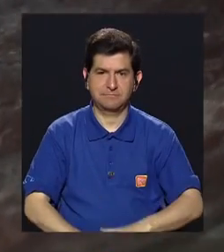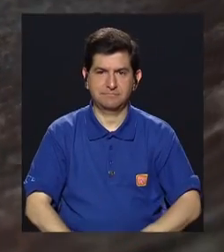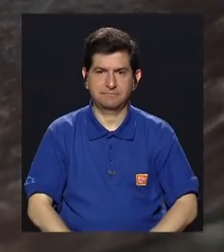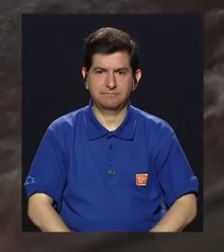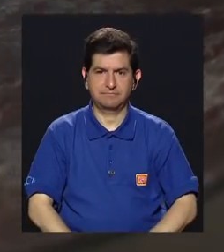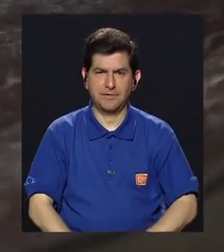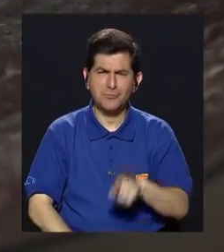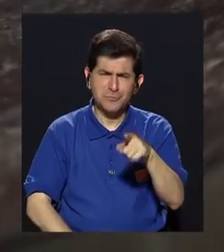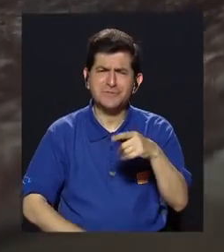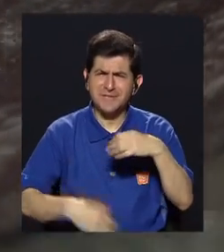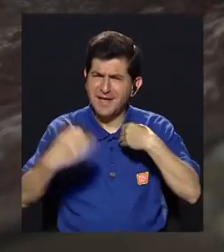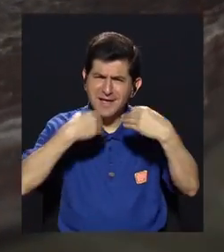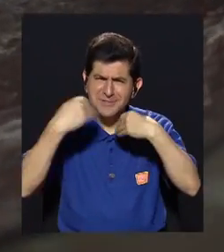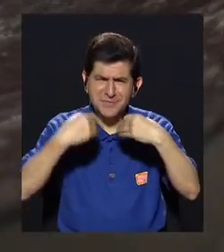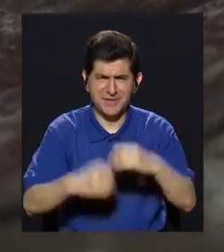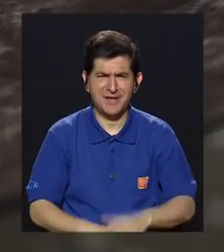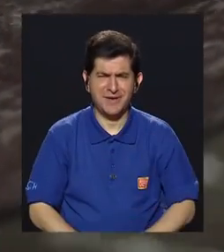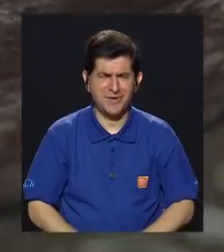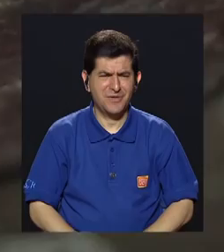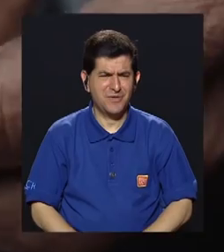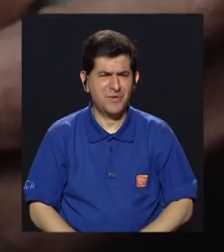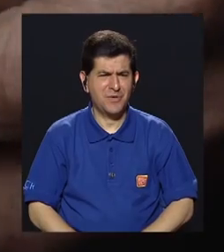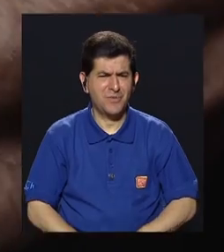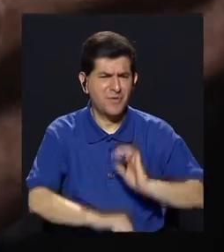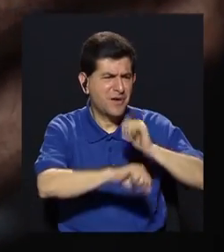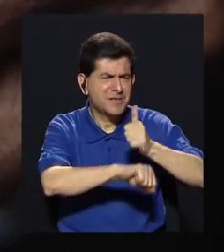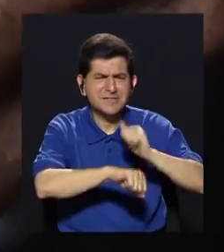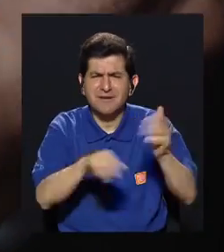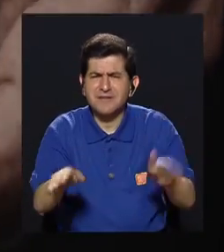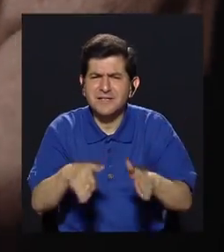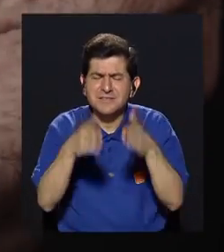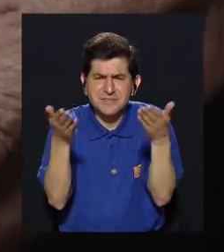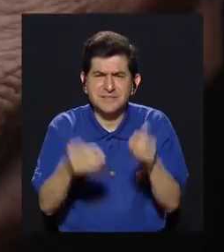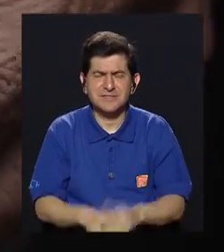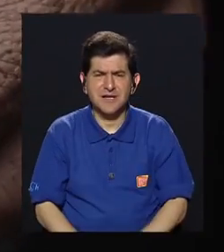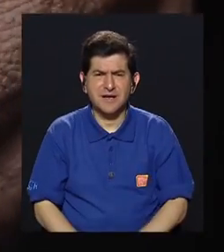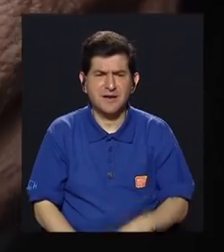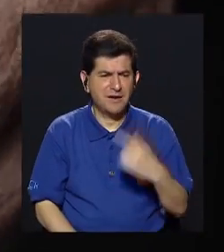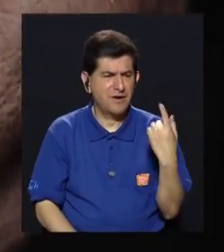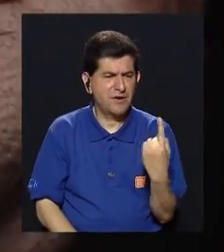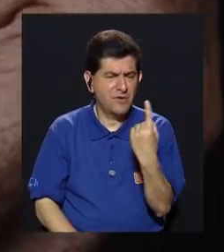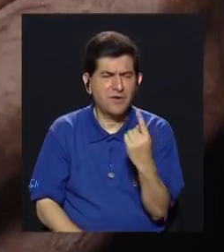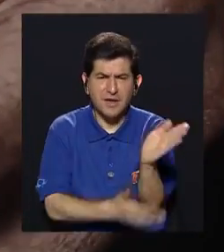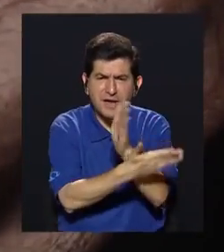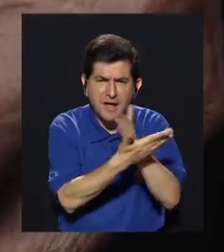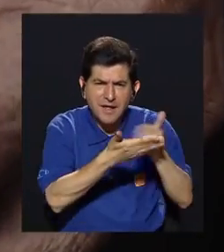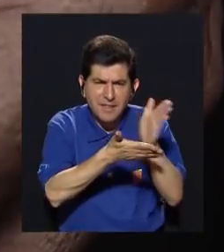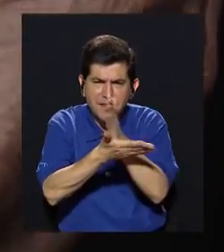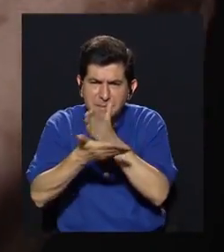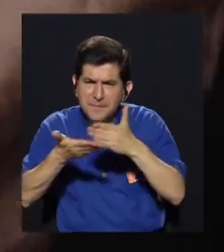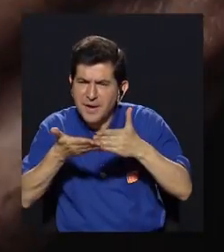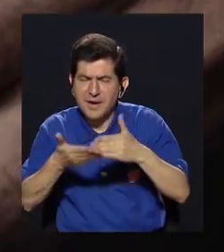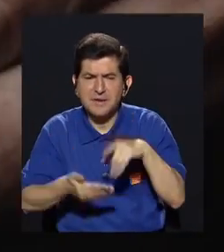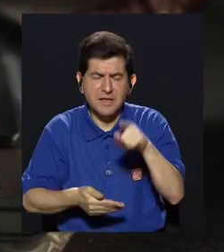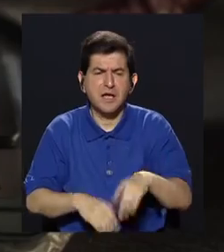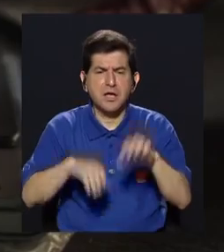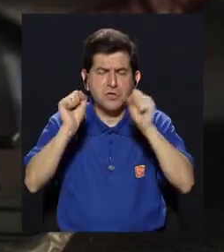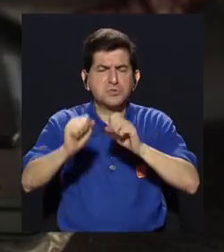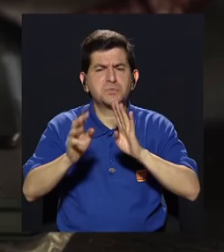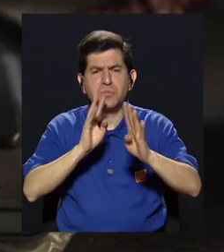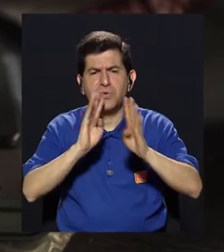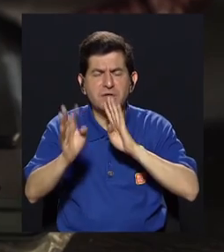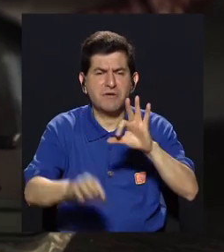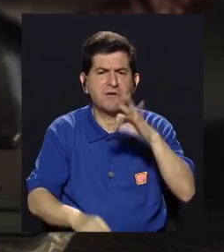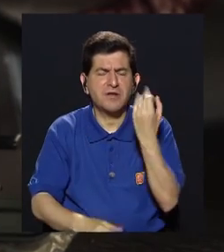nos contaras un poco cómo lograba acceso como lo grabas que cada que cada secuencia ellos se pusieran a